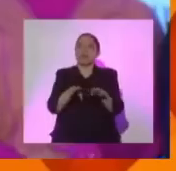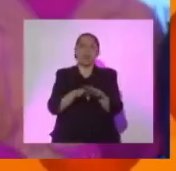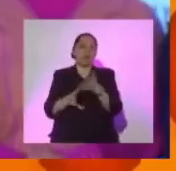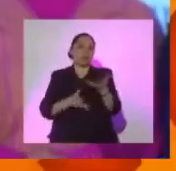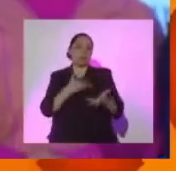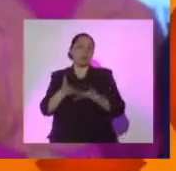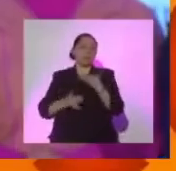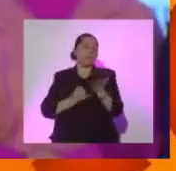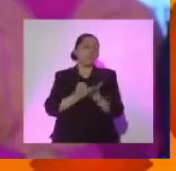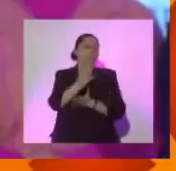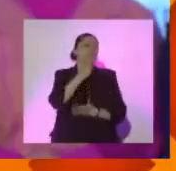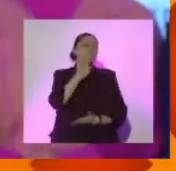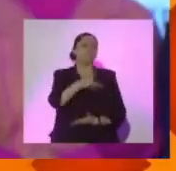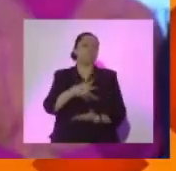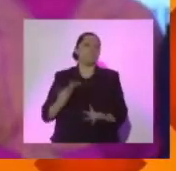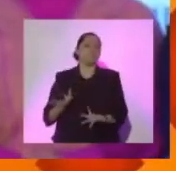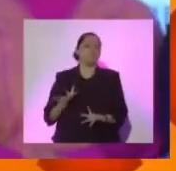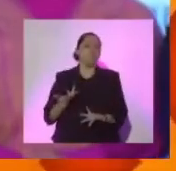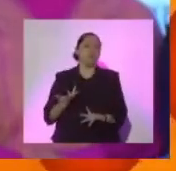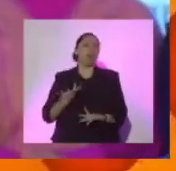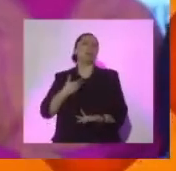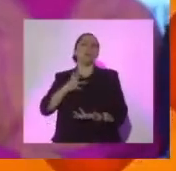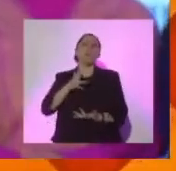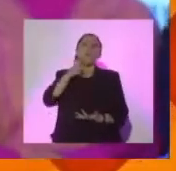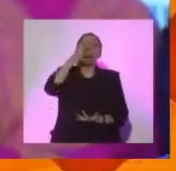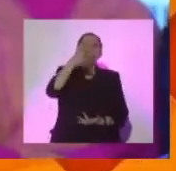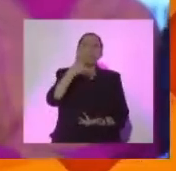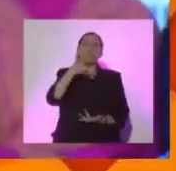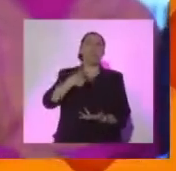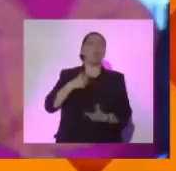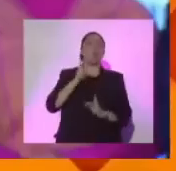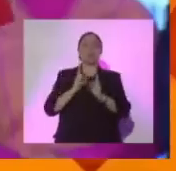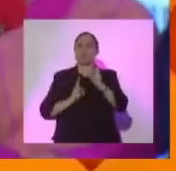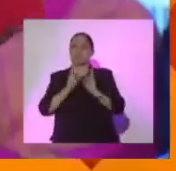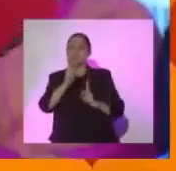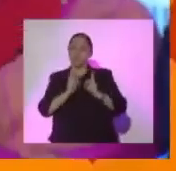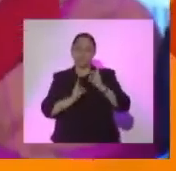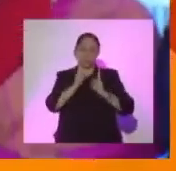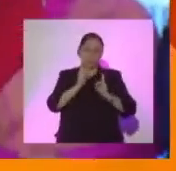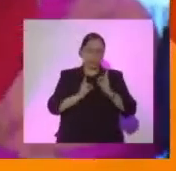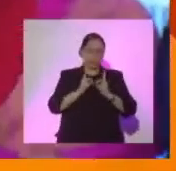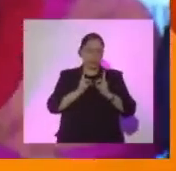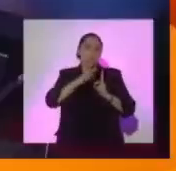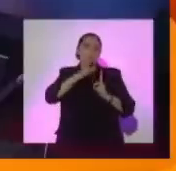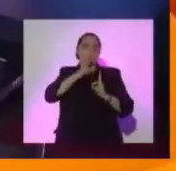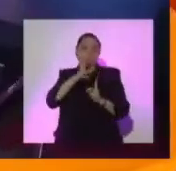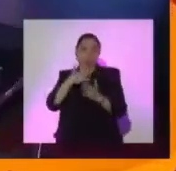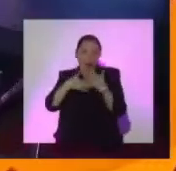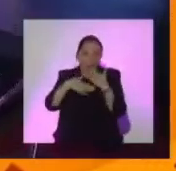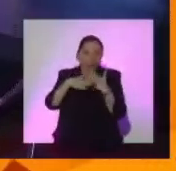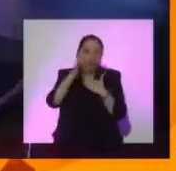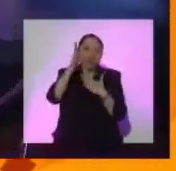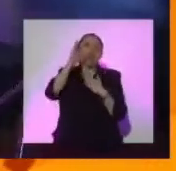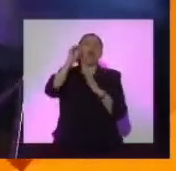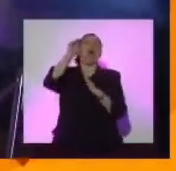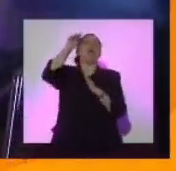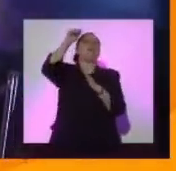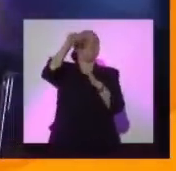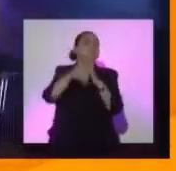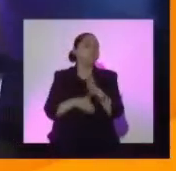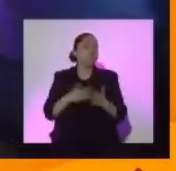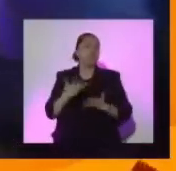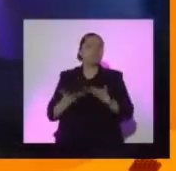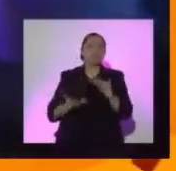hablar respecto a la Pues a al tema de Seguridad y Justicia qué cosa tan más